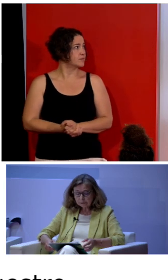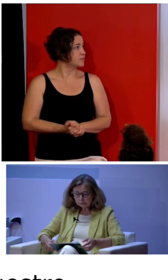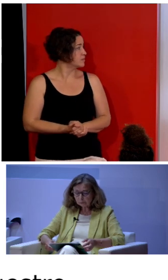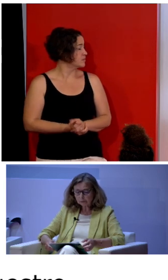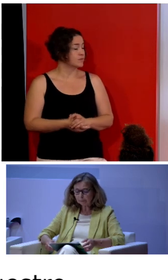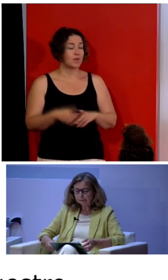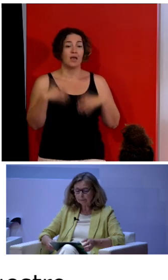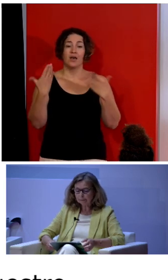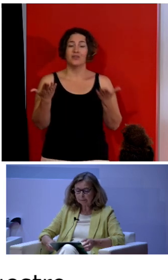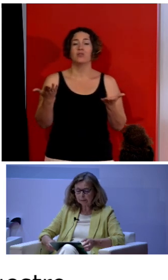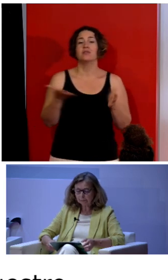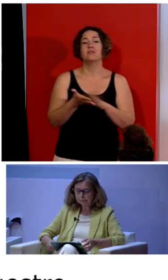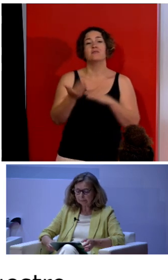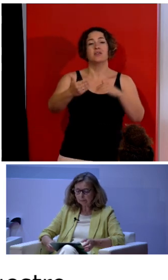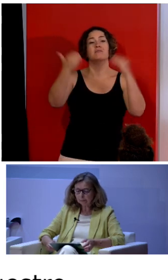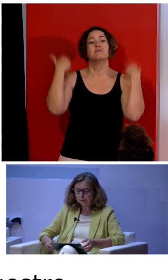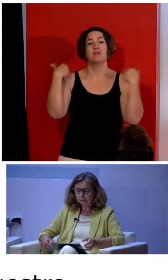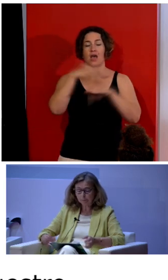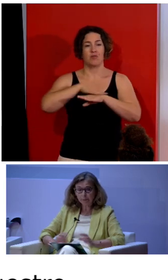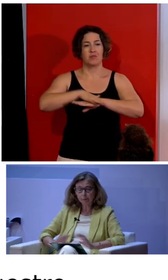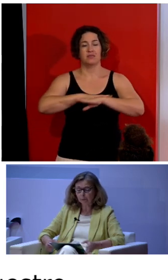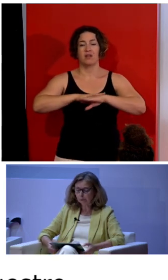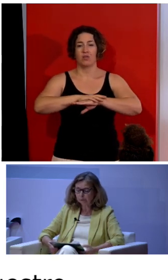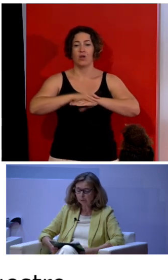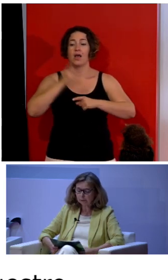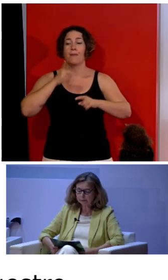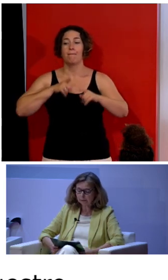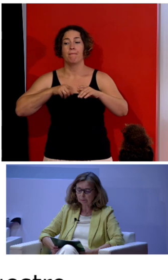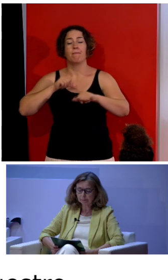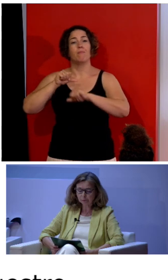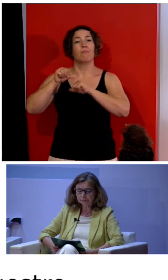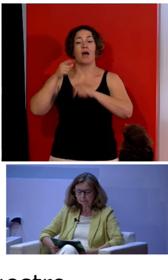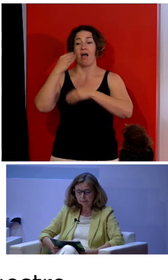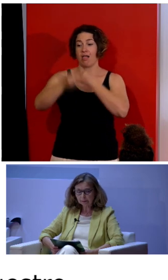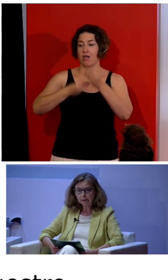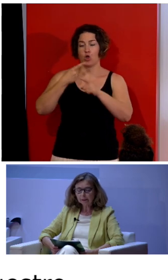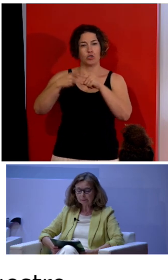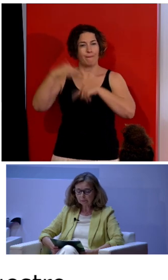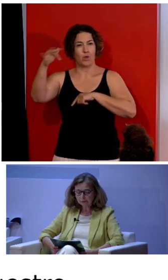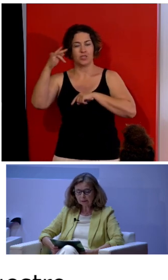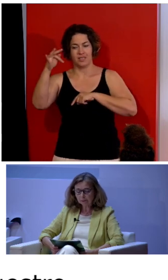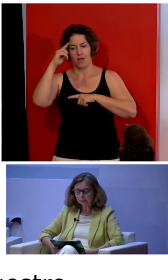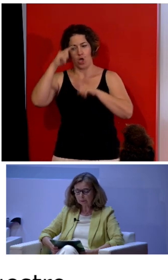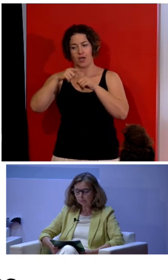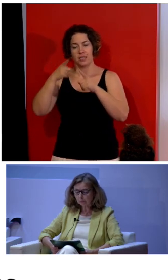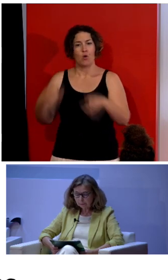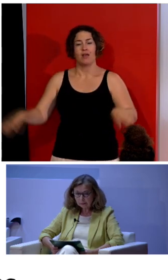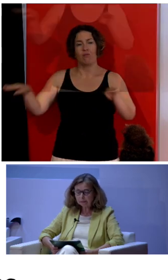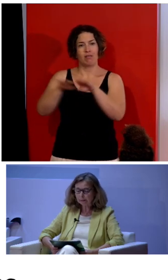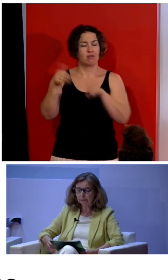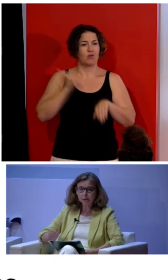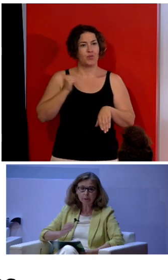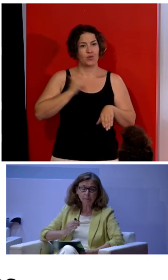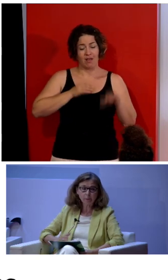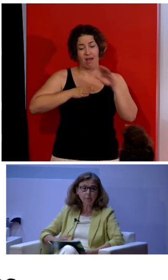por lo tanto, es una competencia de las administraciones la promoción de todas aquellas acciones positivas que favorezcan la igualdad de oportunidades